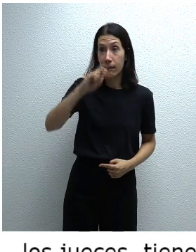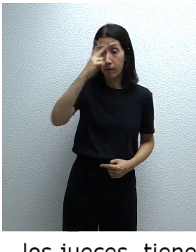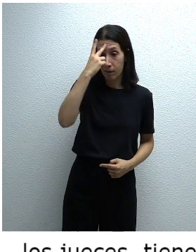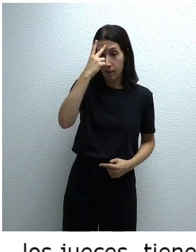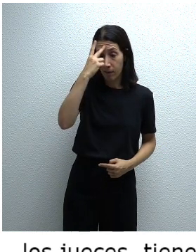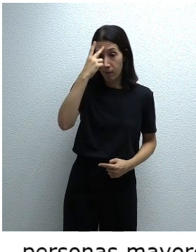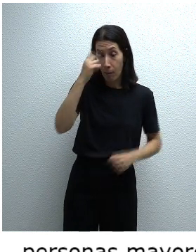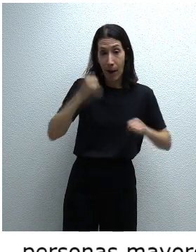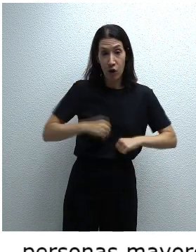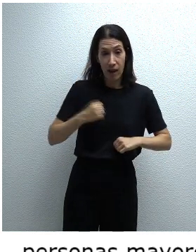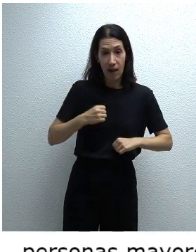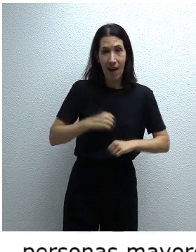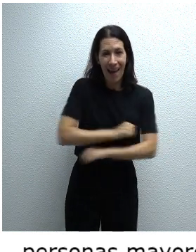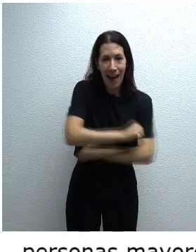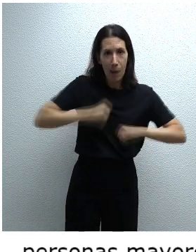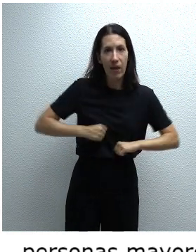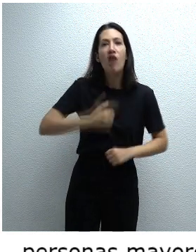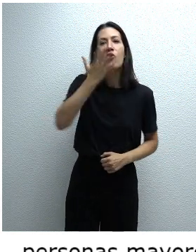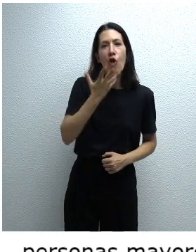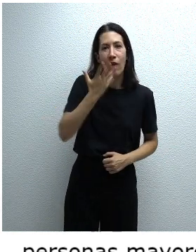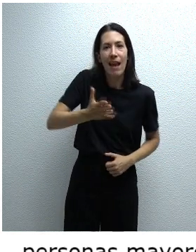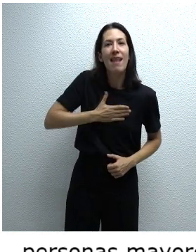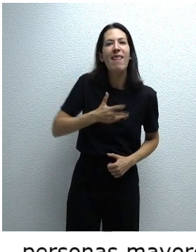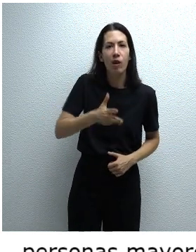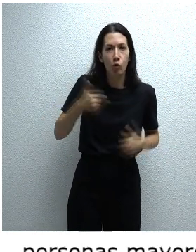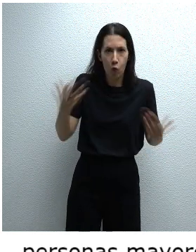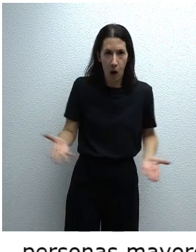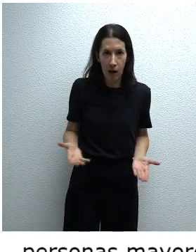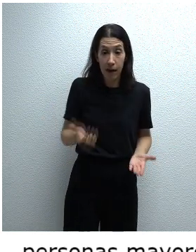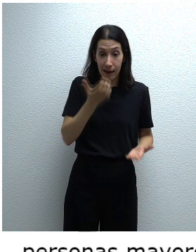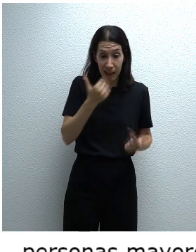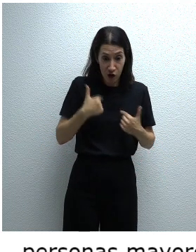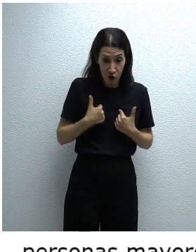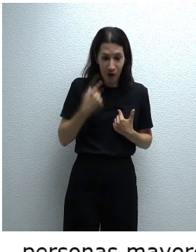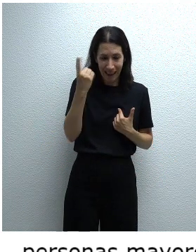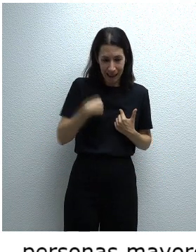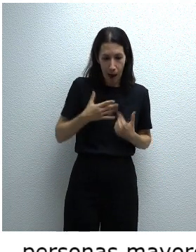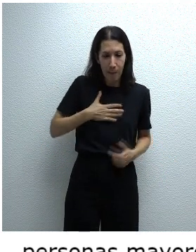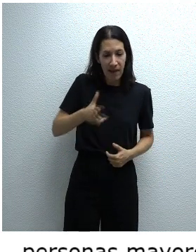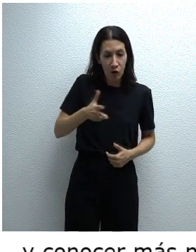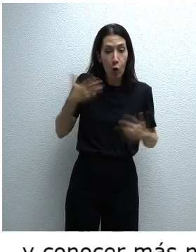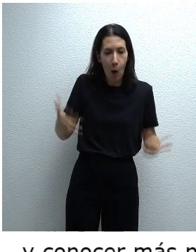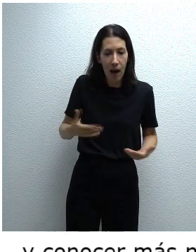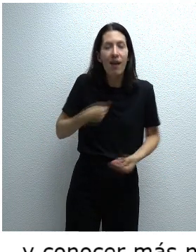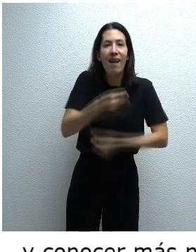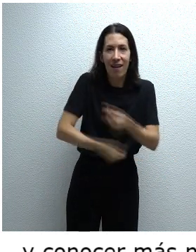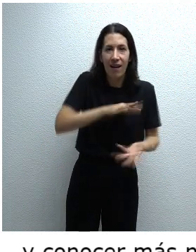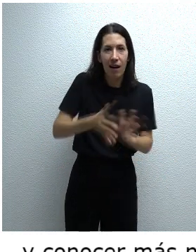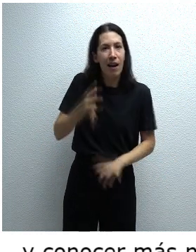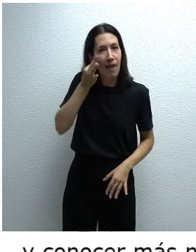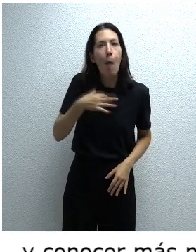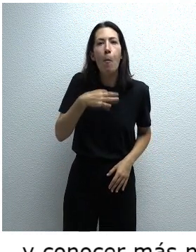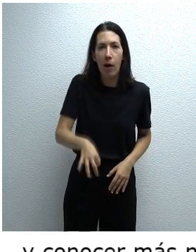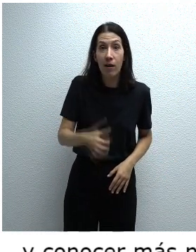conocer más nuestros derechos, porque precisamente conociendo nuestros derechos los podremos ejercer. Y para conocer